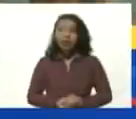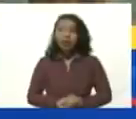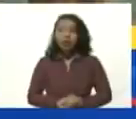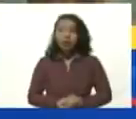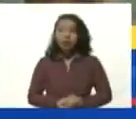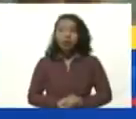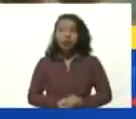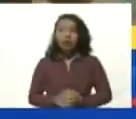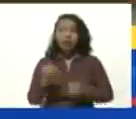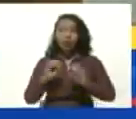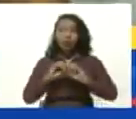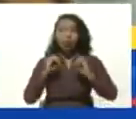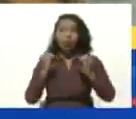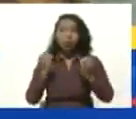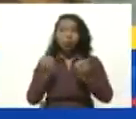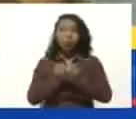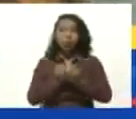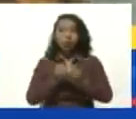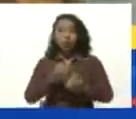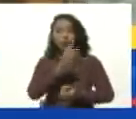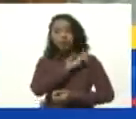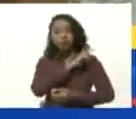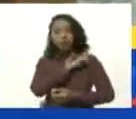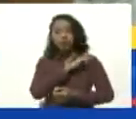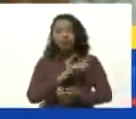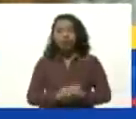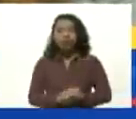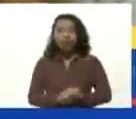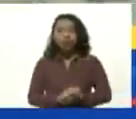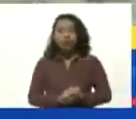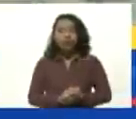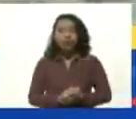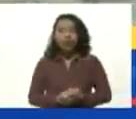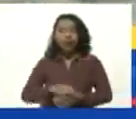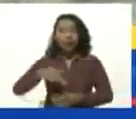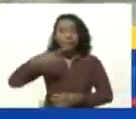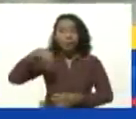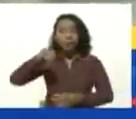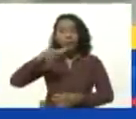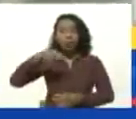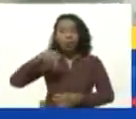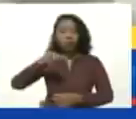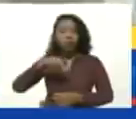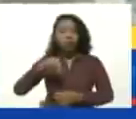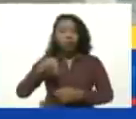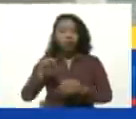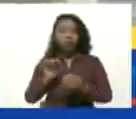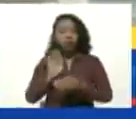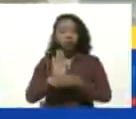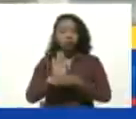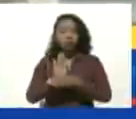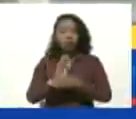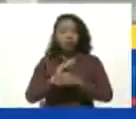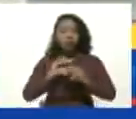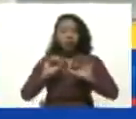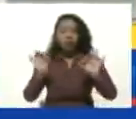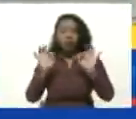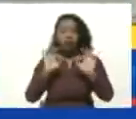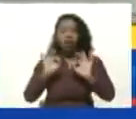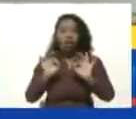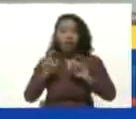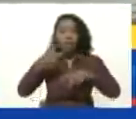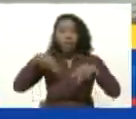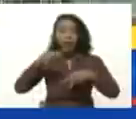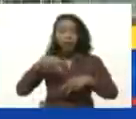la sala del rectorado, la plaza cubierta, Tierra de Nadie, que es la plaza que